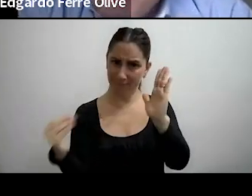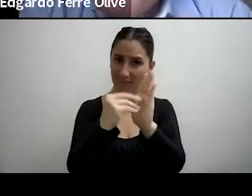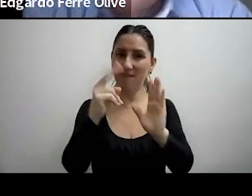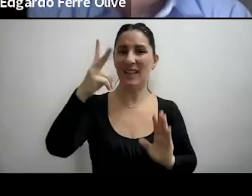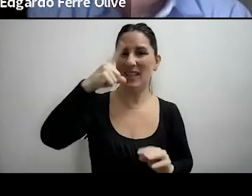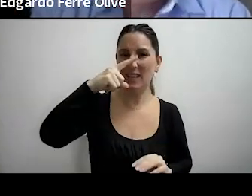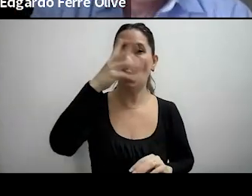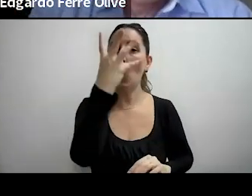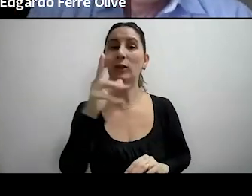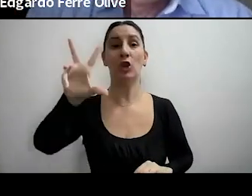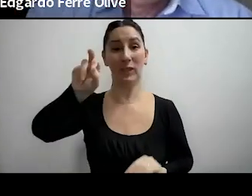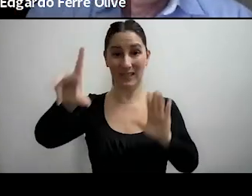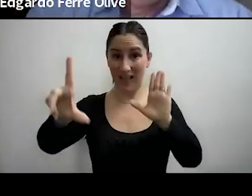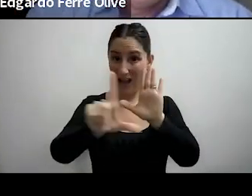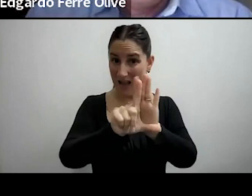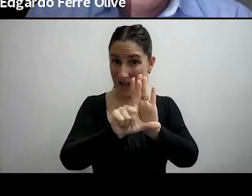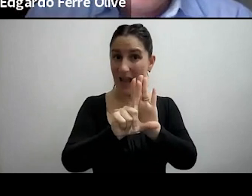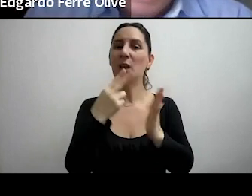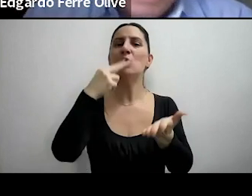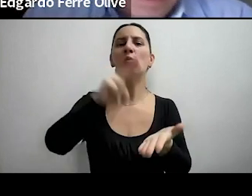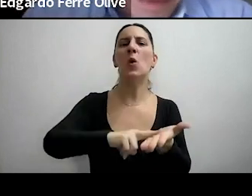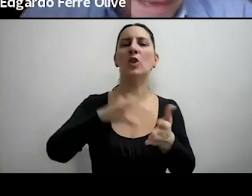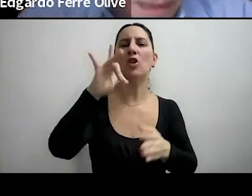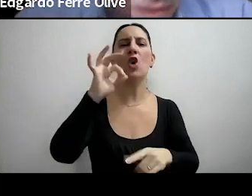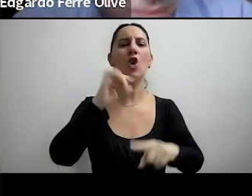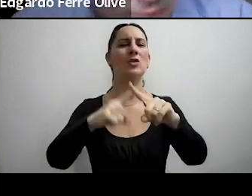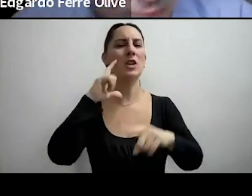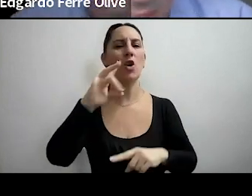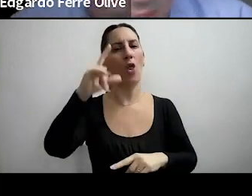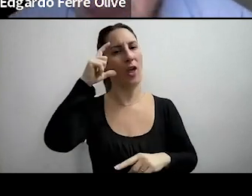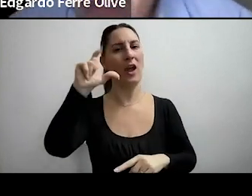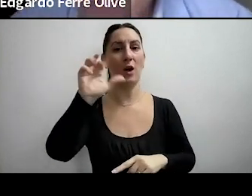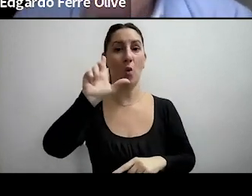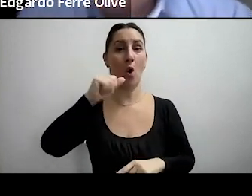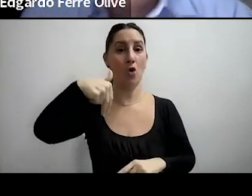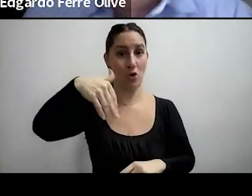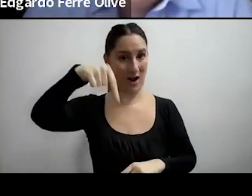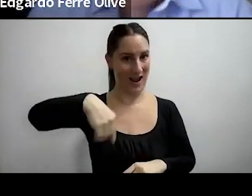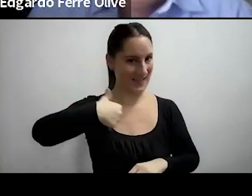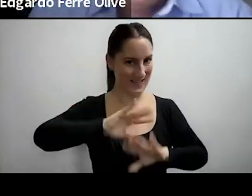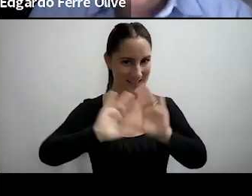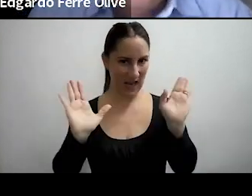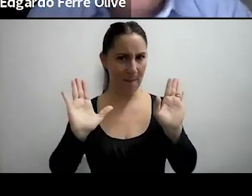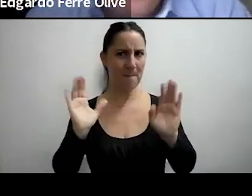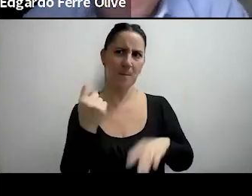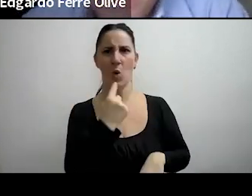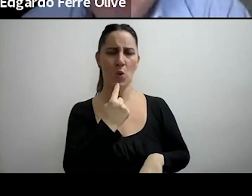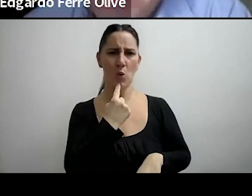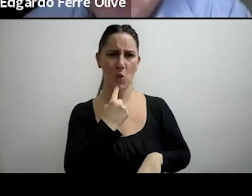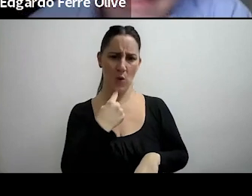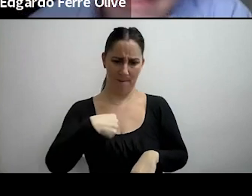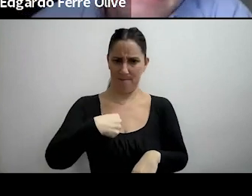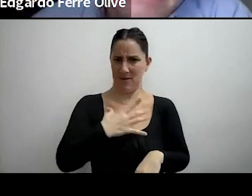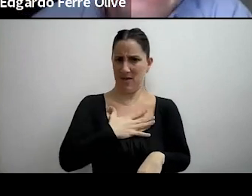27430 incorporó ya el impuesto al dióxido de carbono en nuestro país. Lo que pasa es que la duda que nos aqueja, o que me aqueja a mí en lo